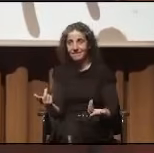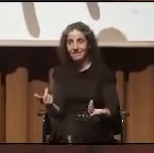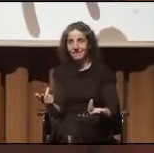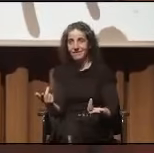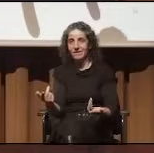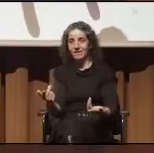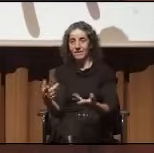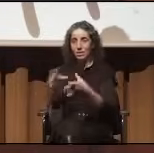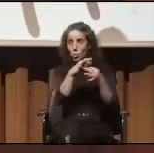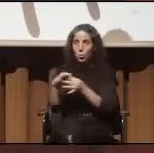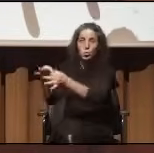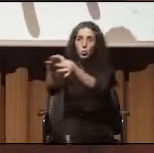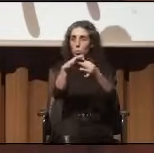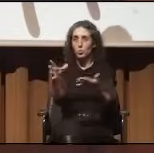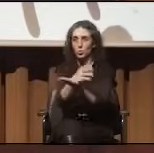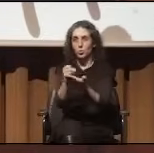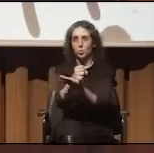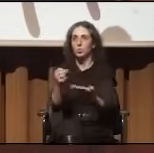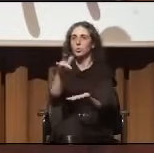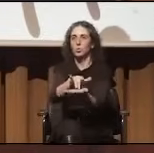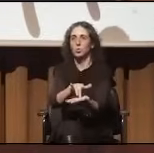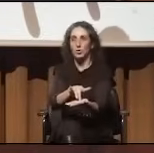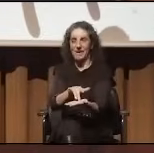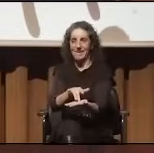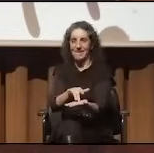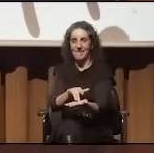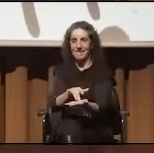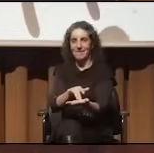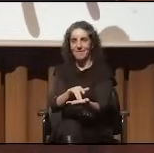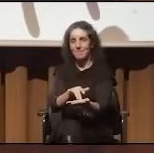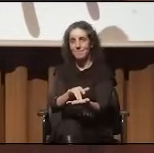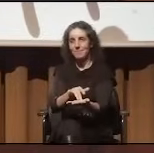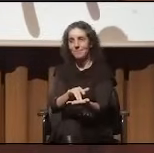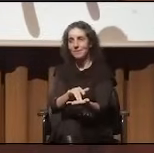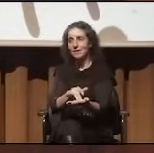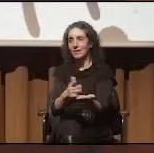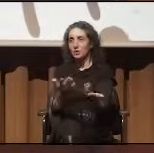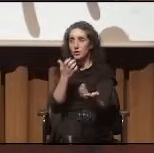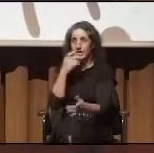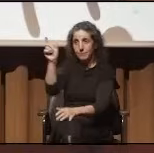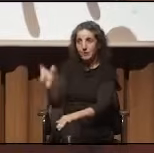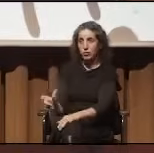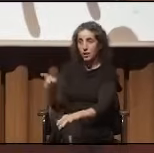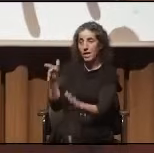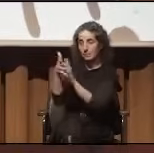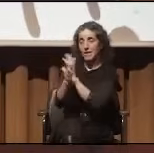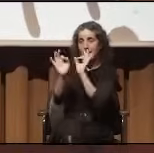de Jesús de Nazaret, por ejemplo, ¿no? Bueno, pues esa persona explica eso y